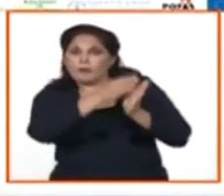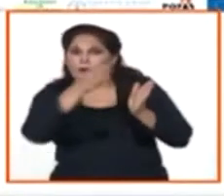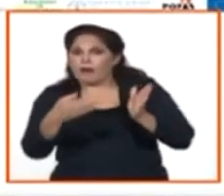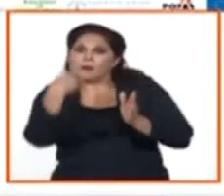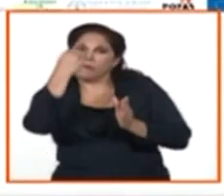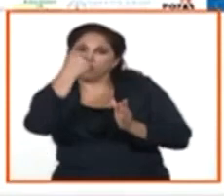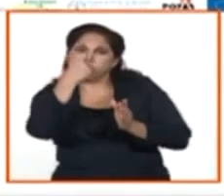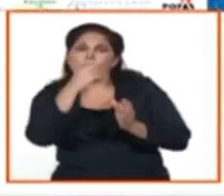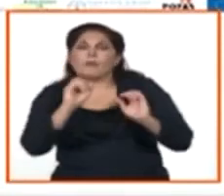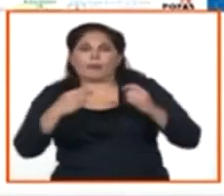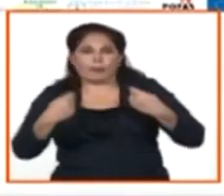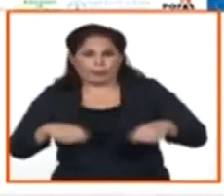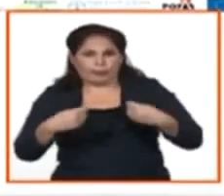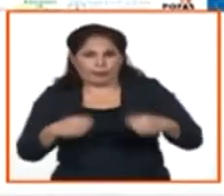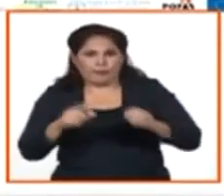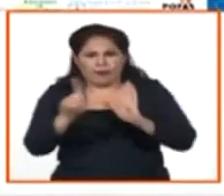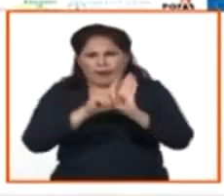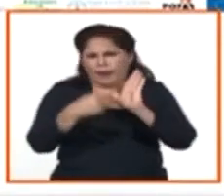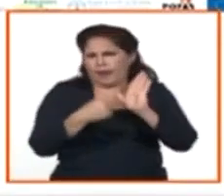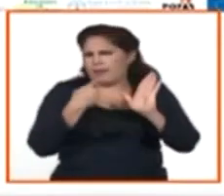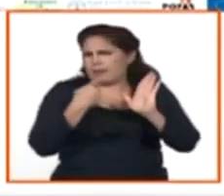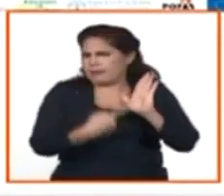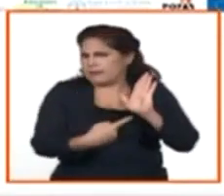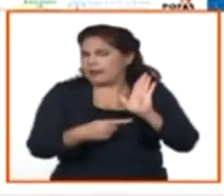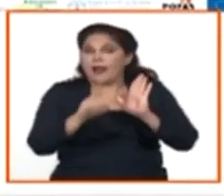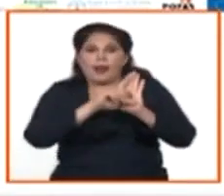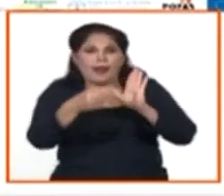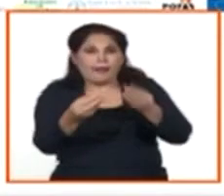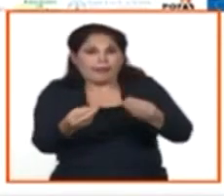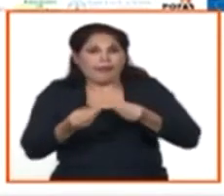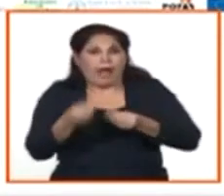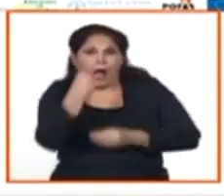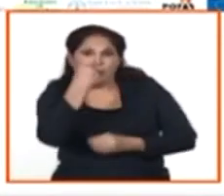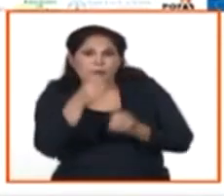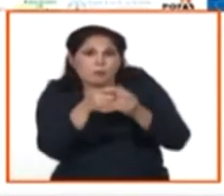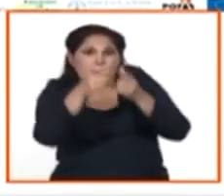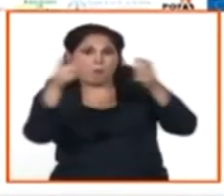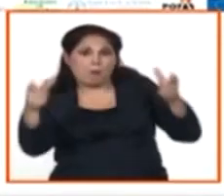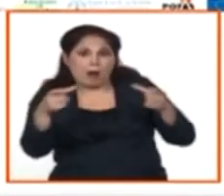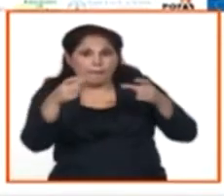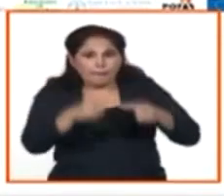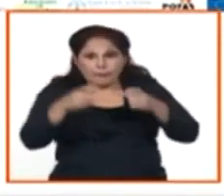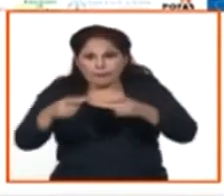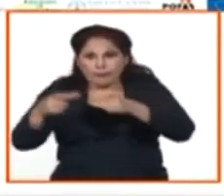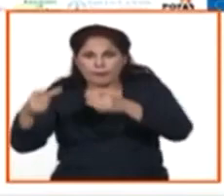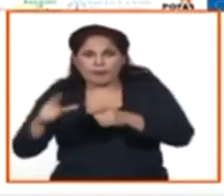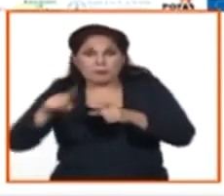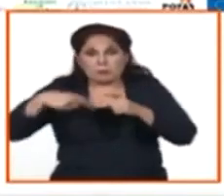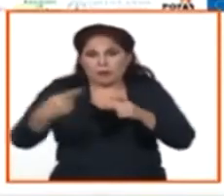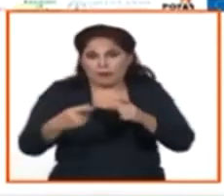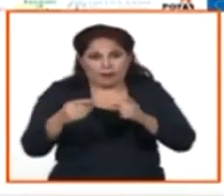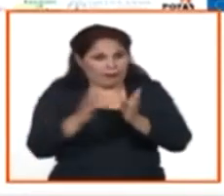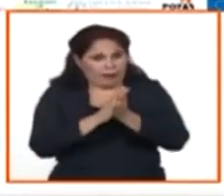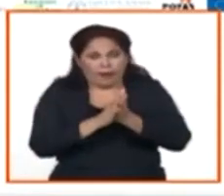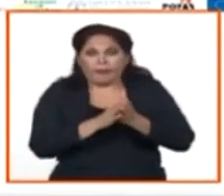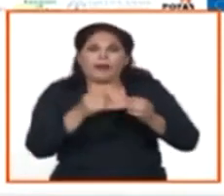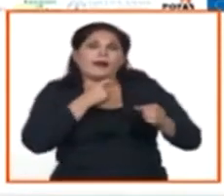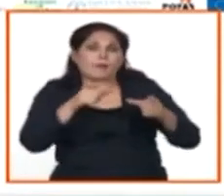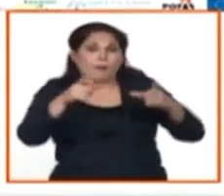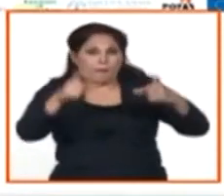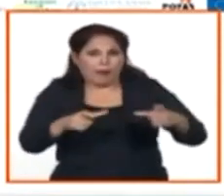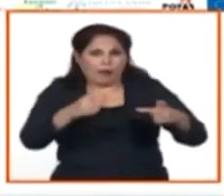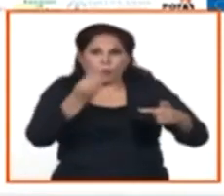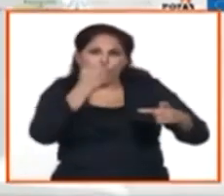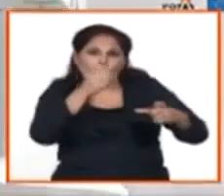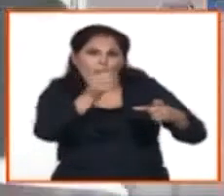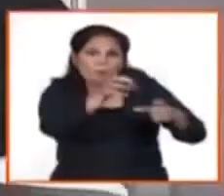alimentos. ¿De qué viene la ley? Ciertamente la ley no nos va a dar más alimentos en el plato ni mañana ni cuando se entre en vigor una vez publicada en la